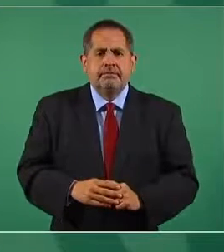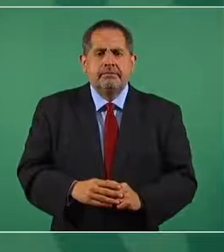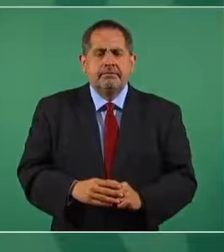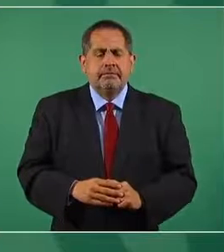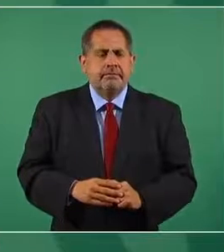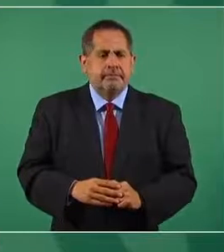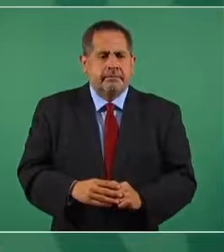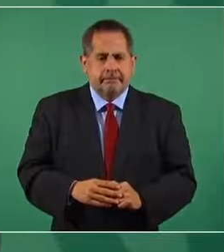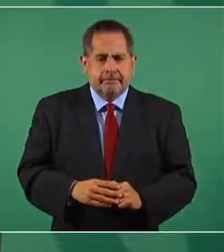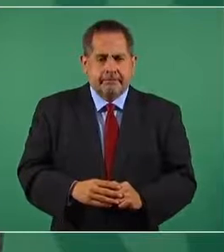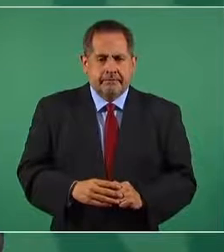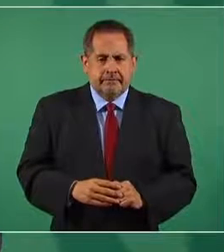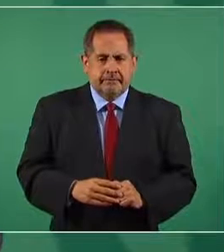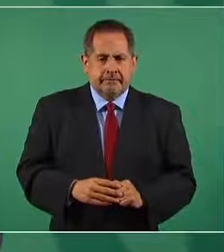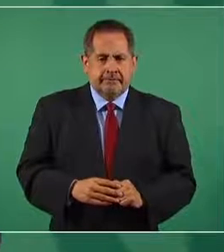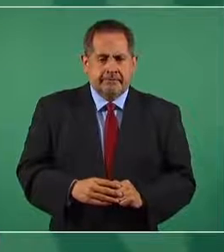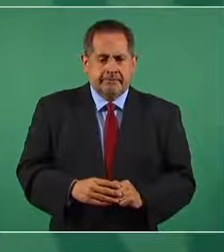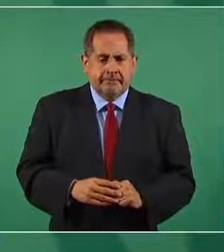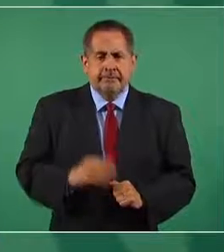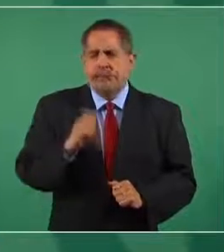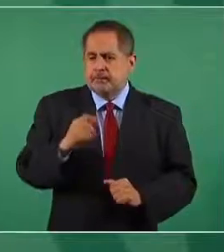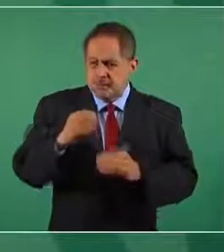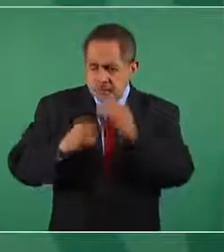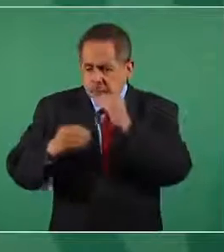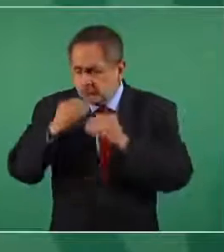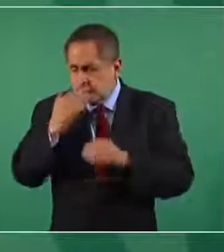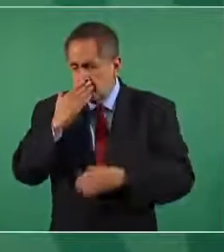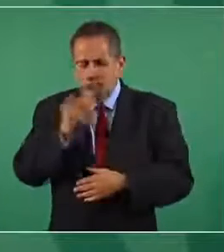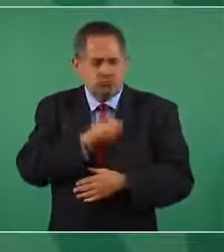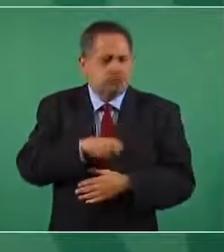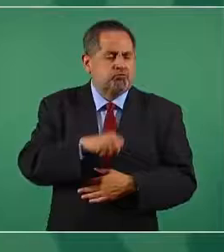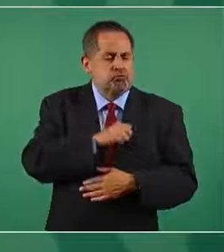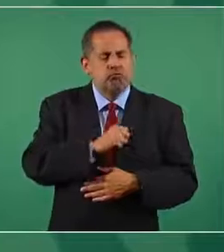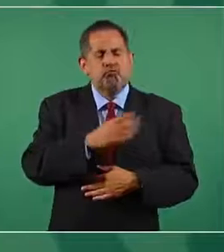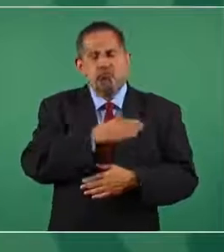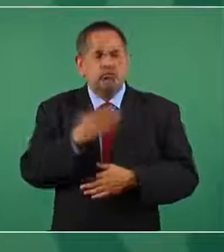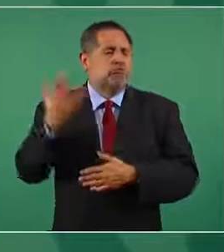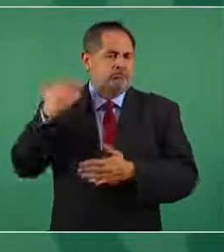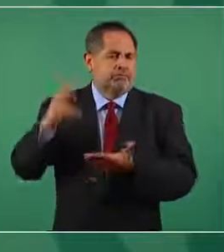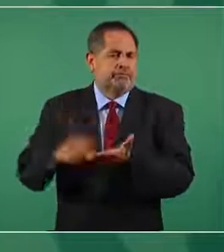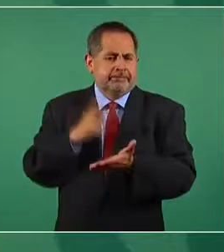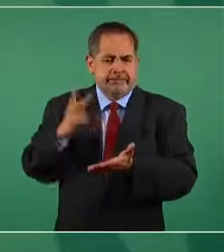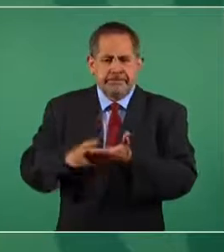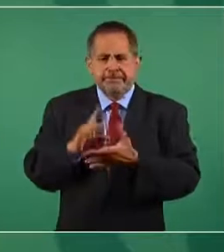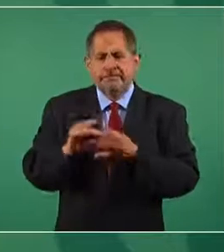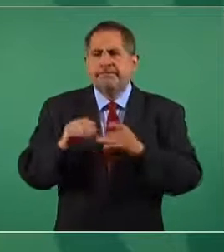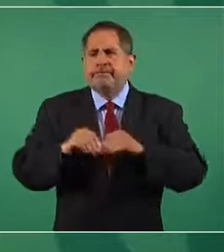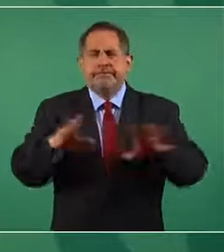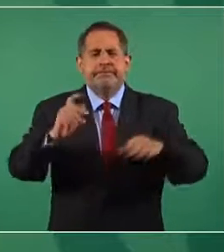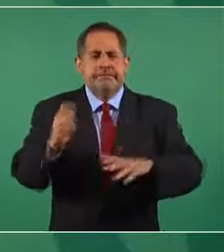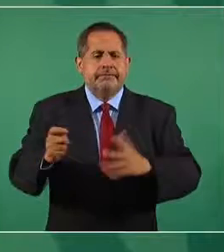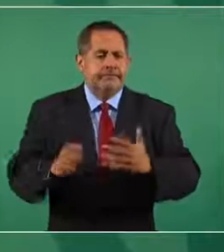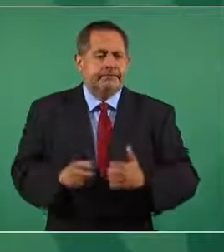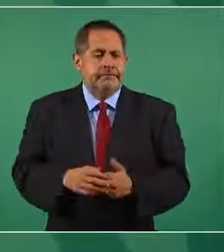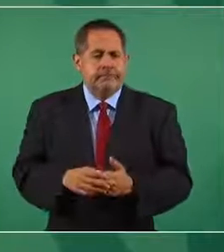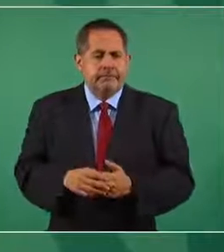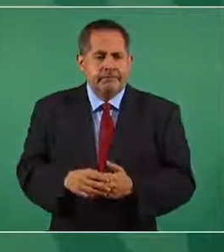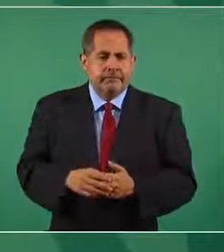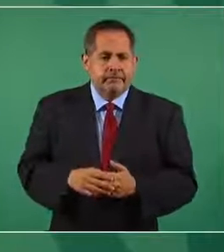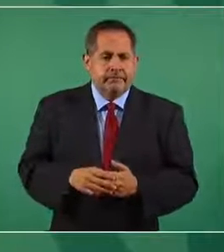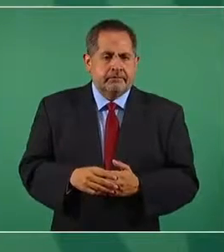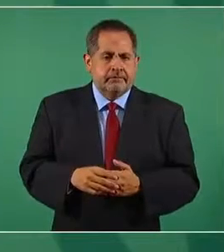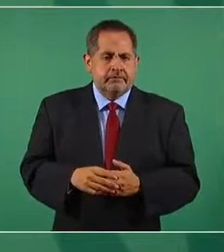que nos alimentemos bien, que como lo hemos dicho varias veces, no significa